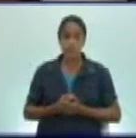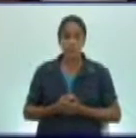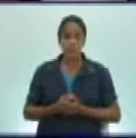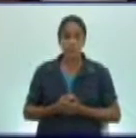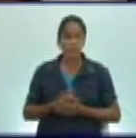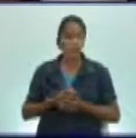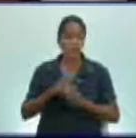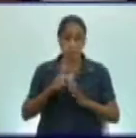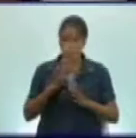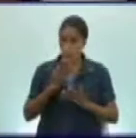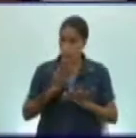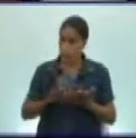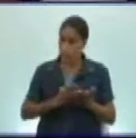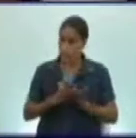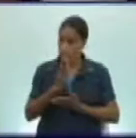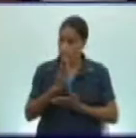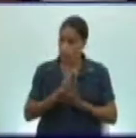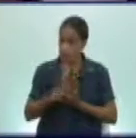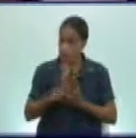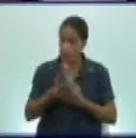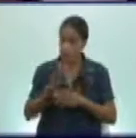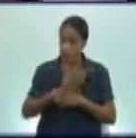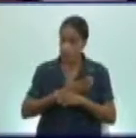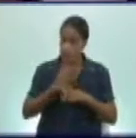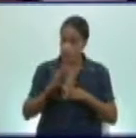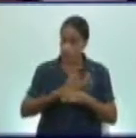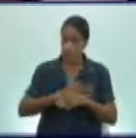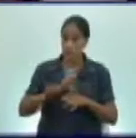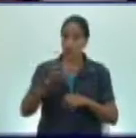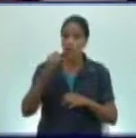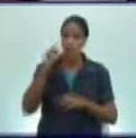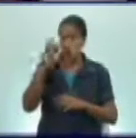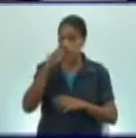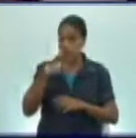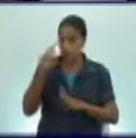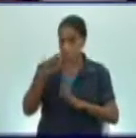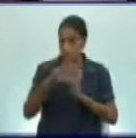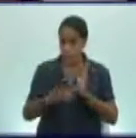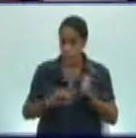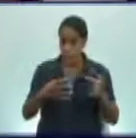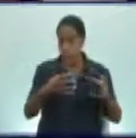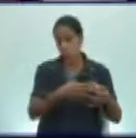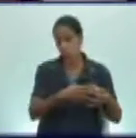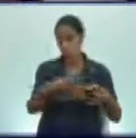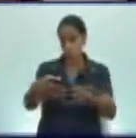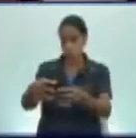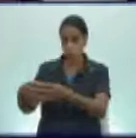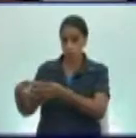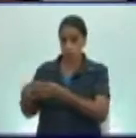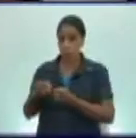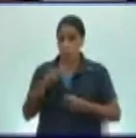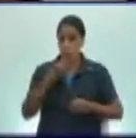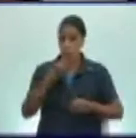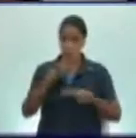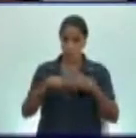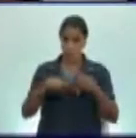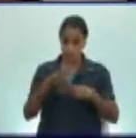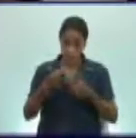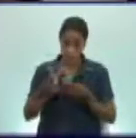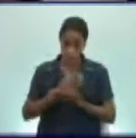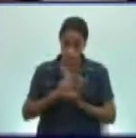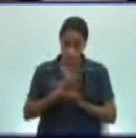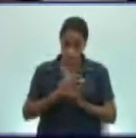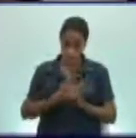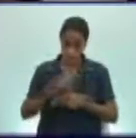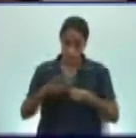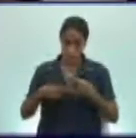de la clase hemos observado las diferentes características de este grupo. Yo les quiero proponer un cuadro que ustedes pueden hacer en su libreta de un resumen que yo he